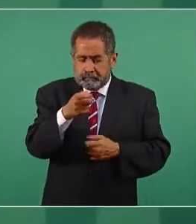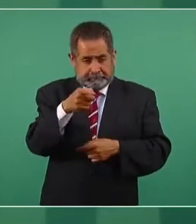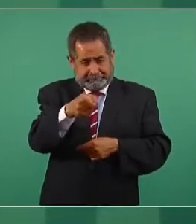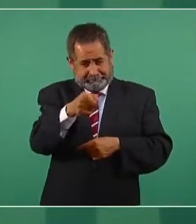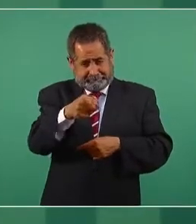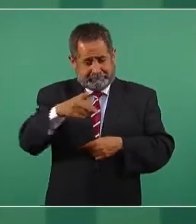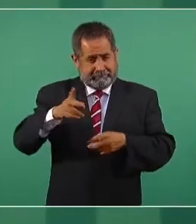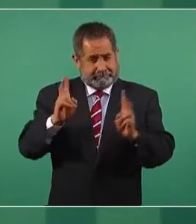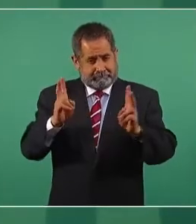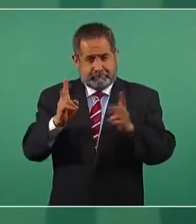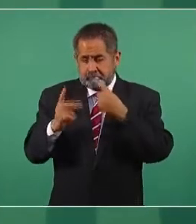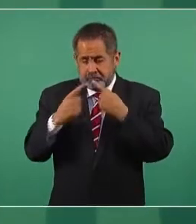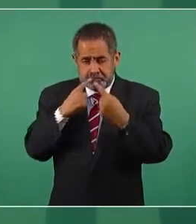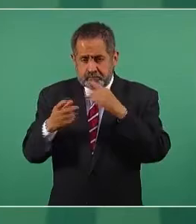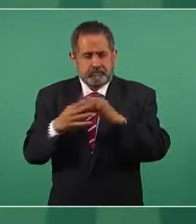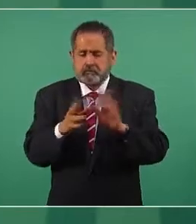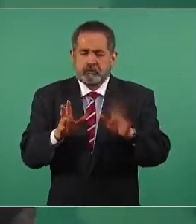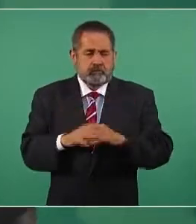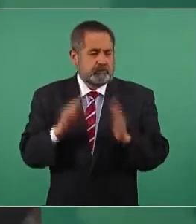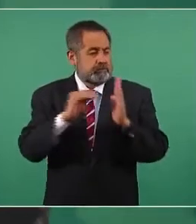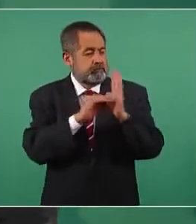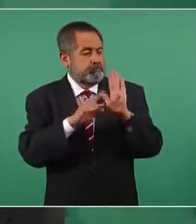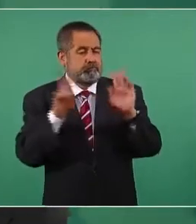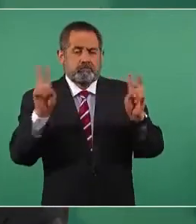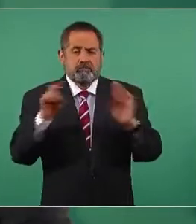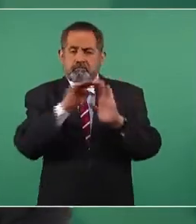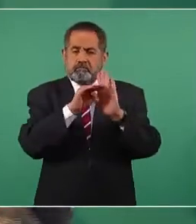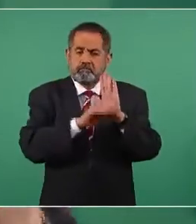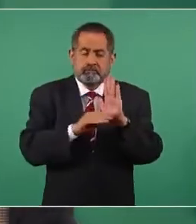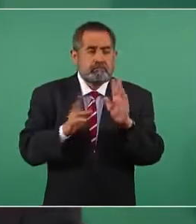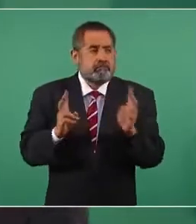en particular, ni está previsto que tengamos